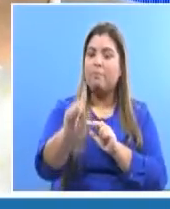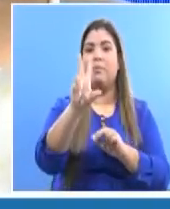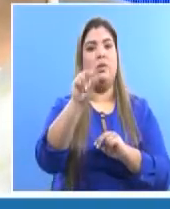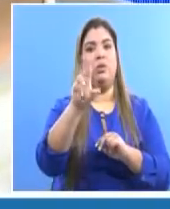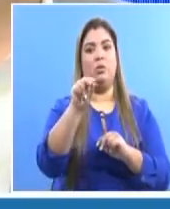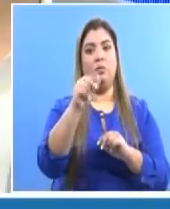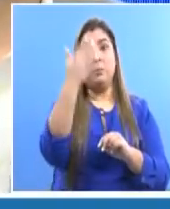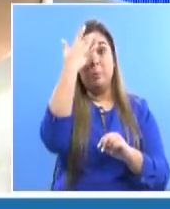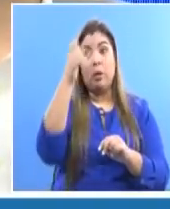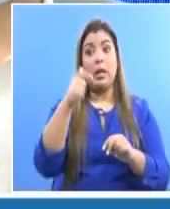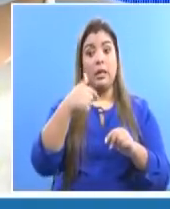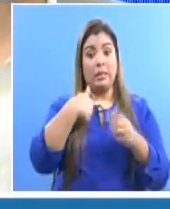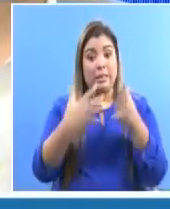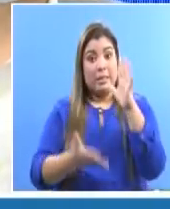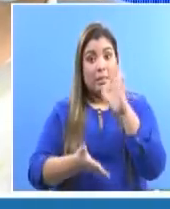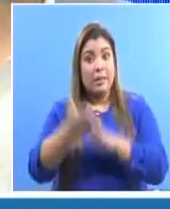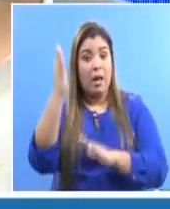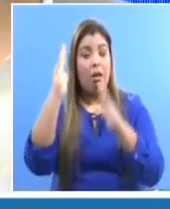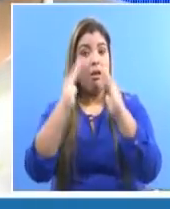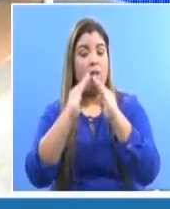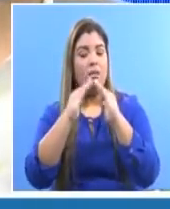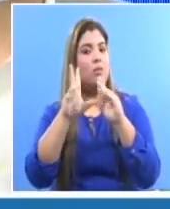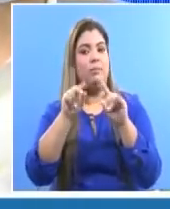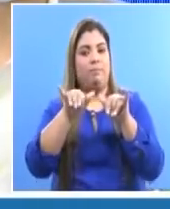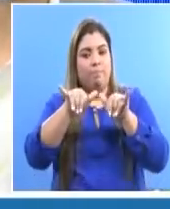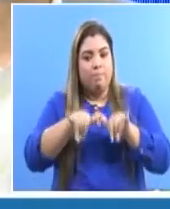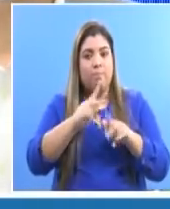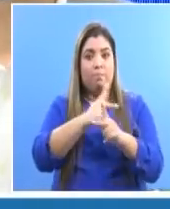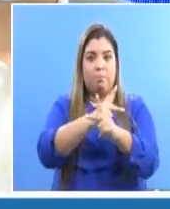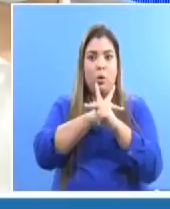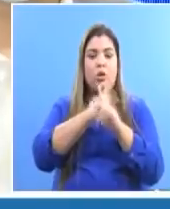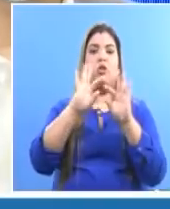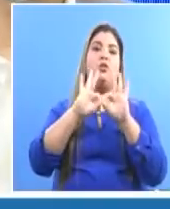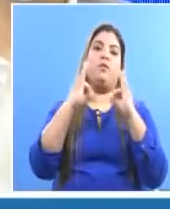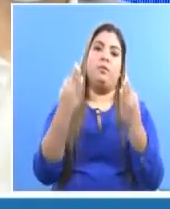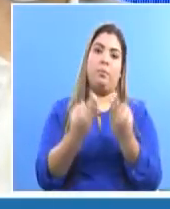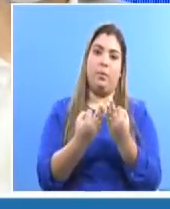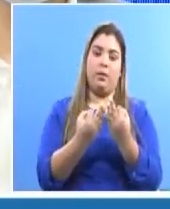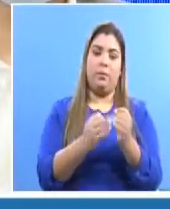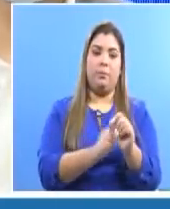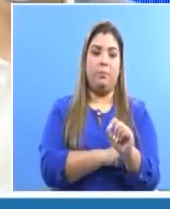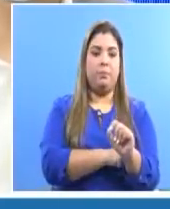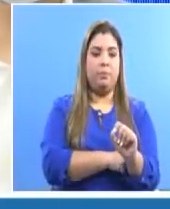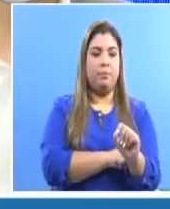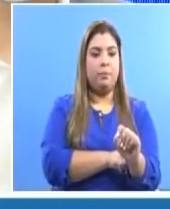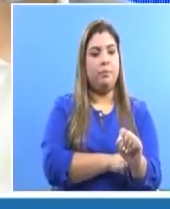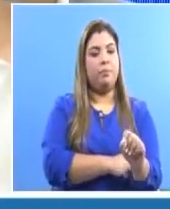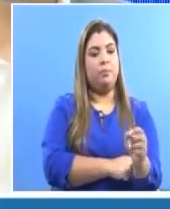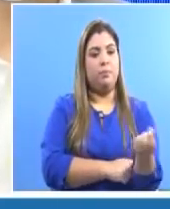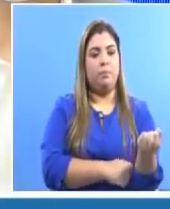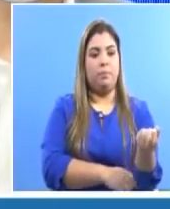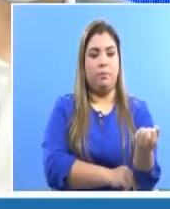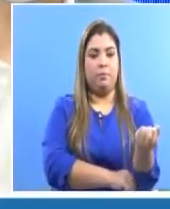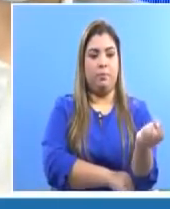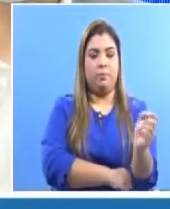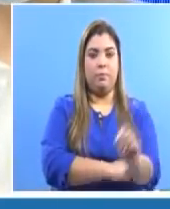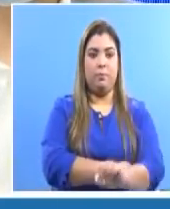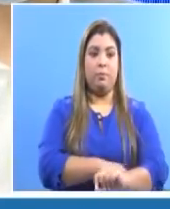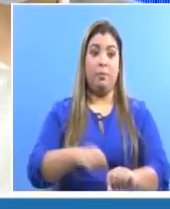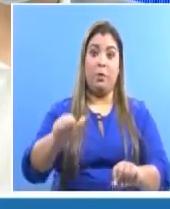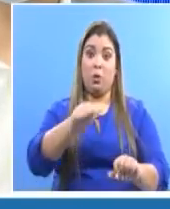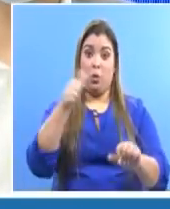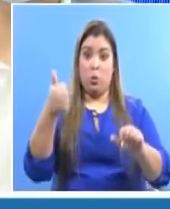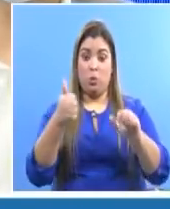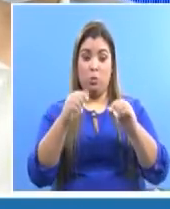medida de defensa contra de su propia familia. En la siguiente lámina mostramos aquellos corregimientos